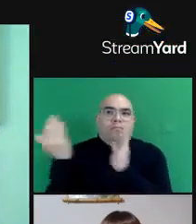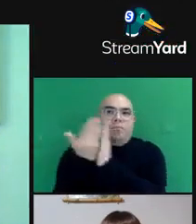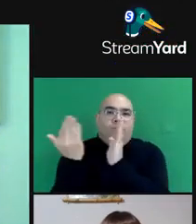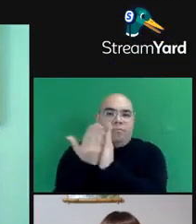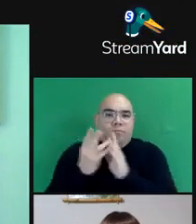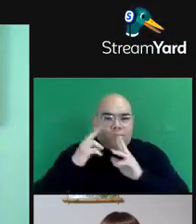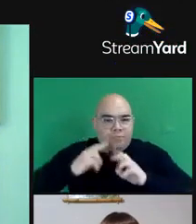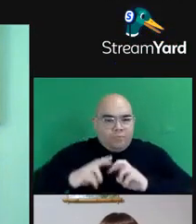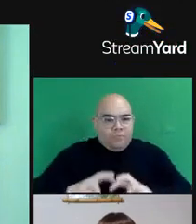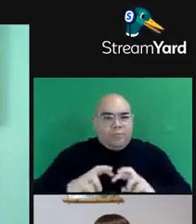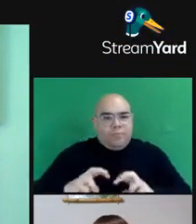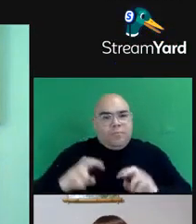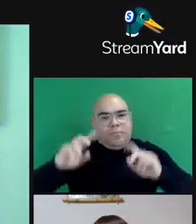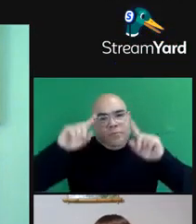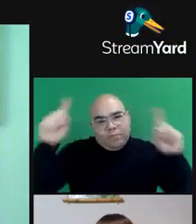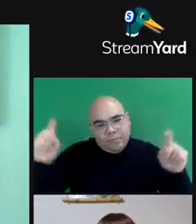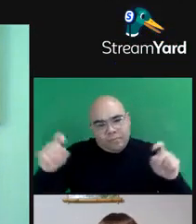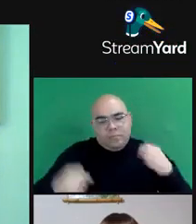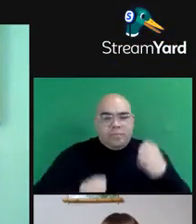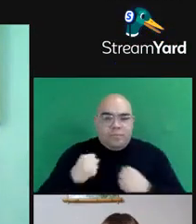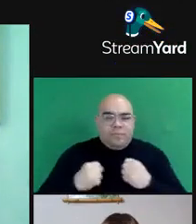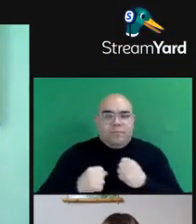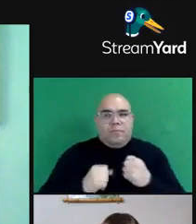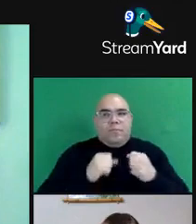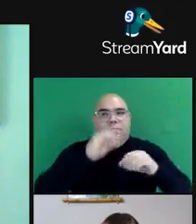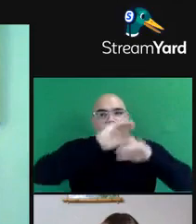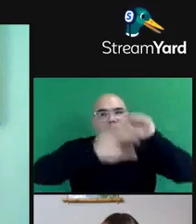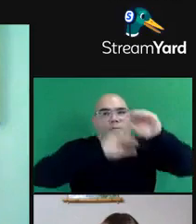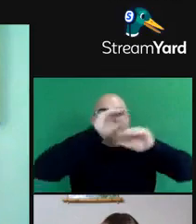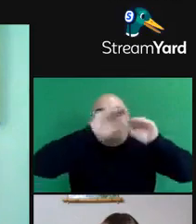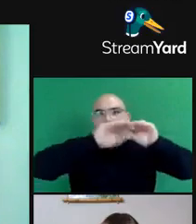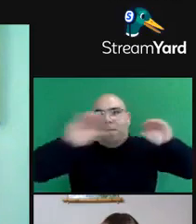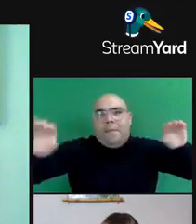el problema de la fachada